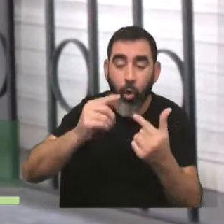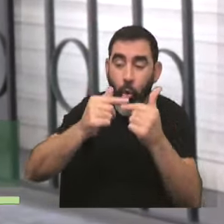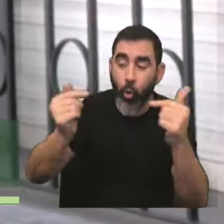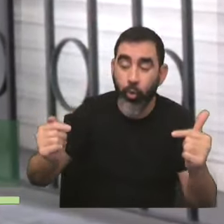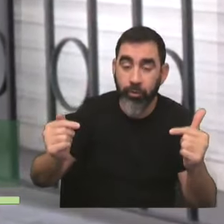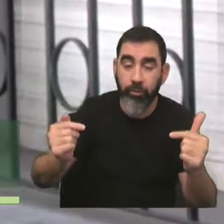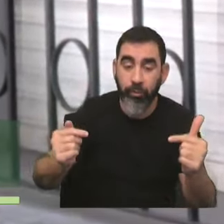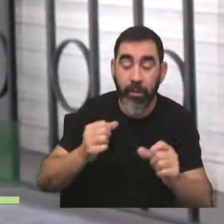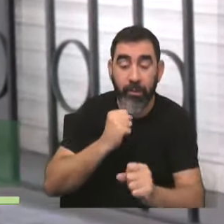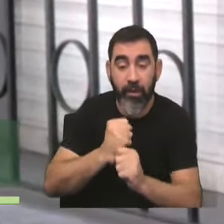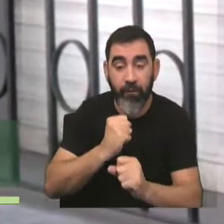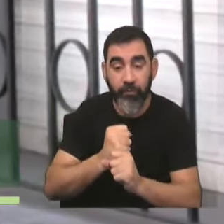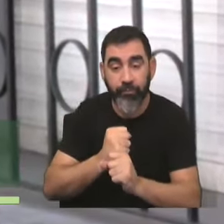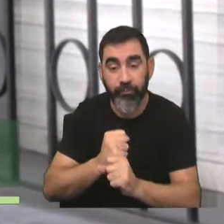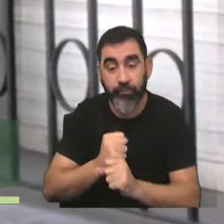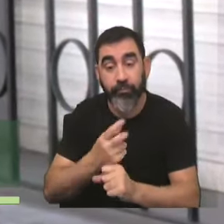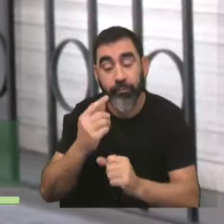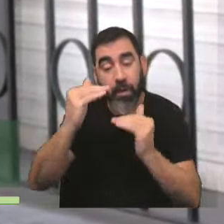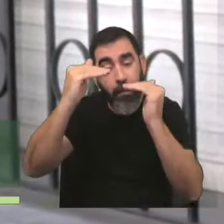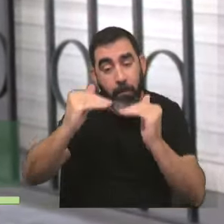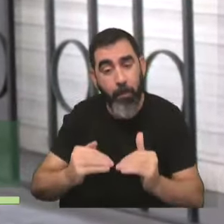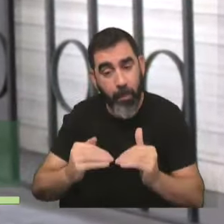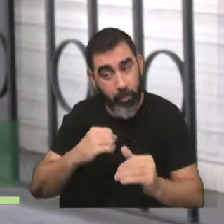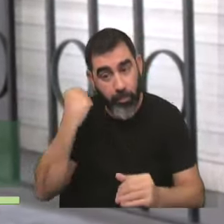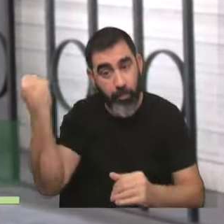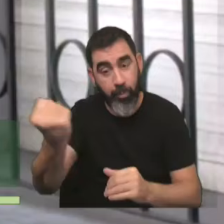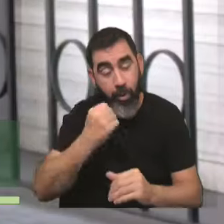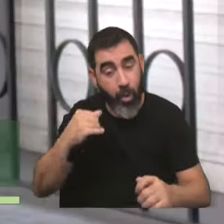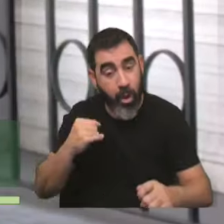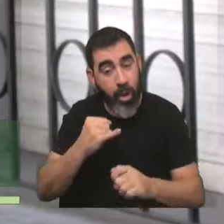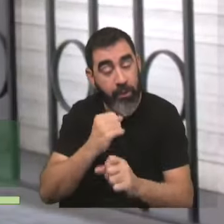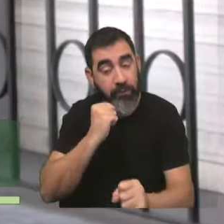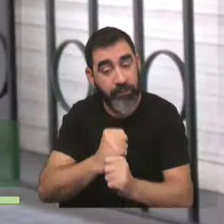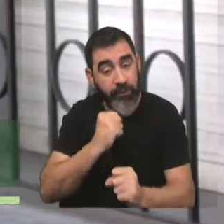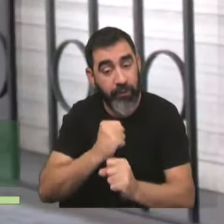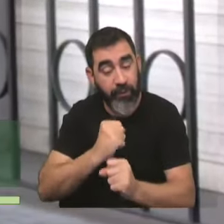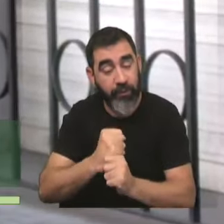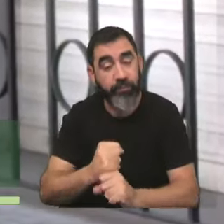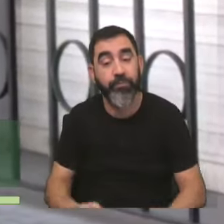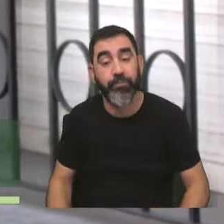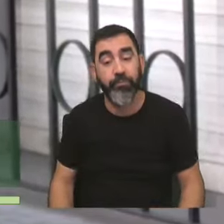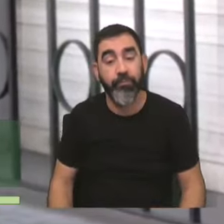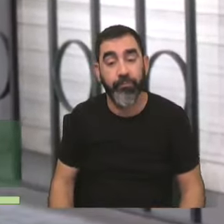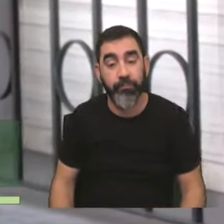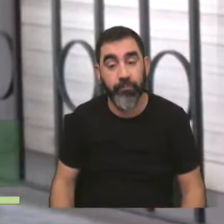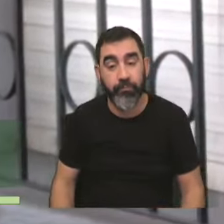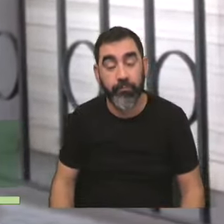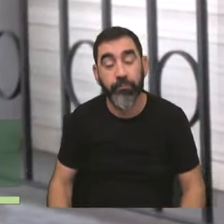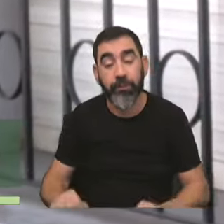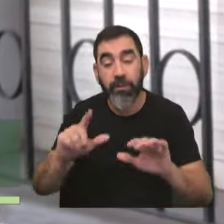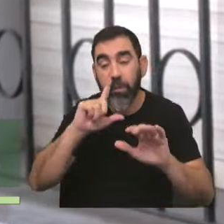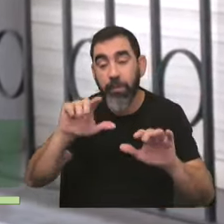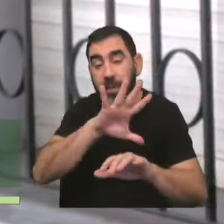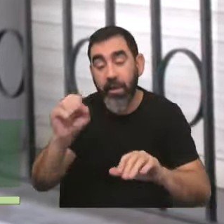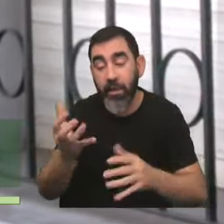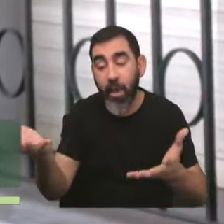justamente para el trabajo eso hizo que cayera de forma importante descendía de forma importante los cetros laborales y de esos 7500